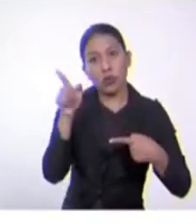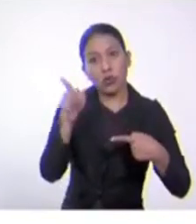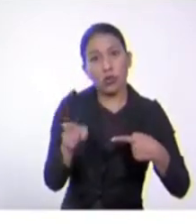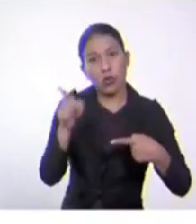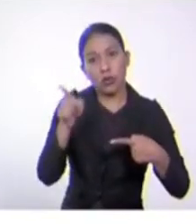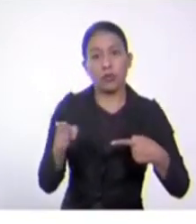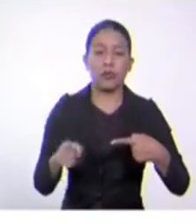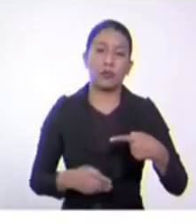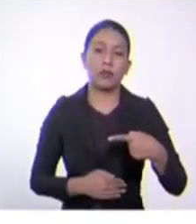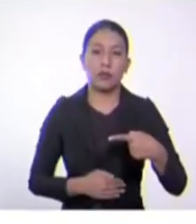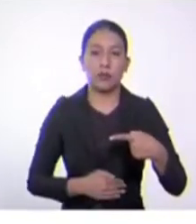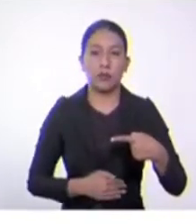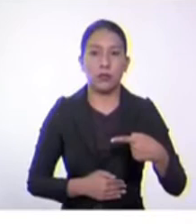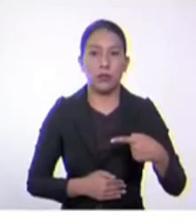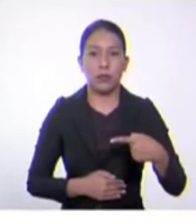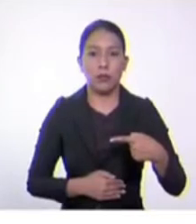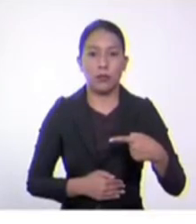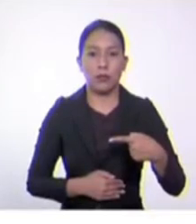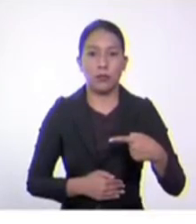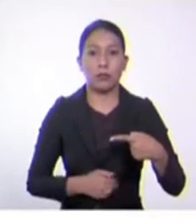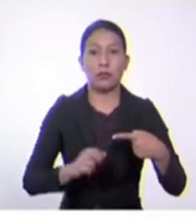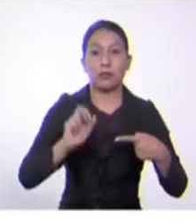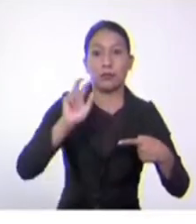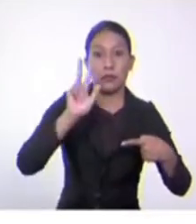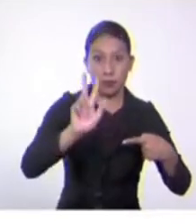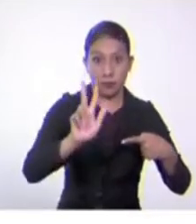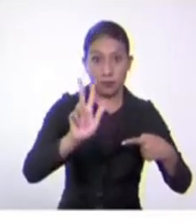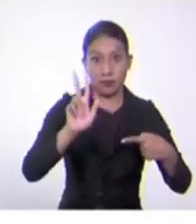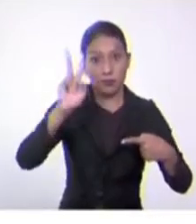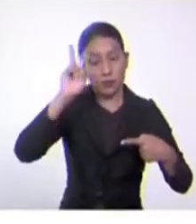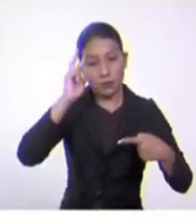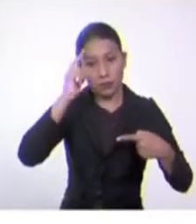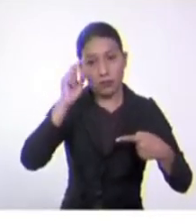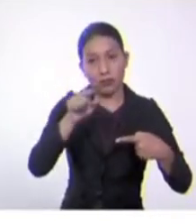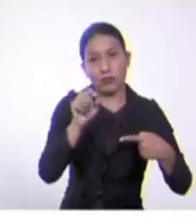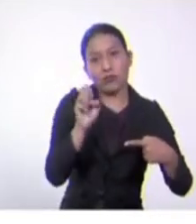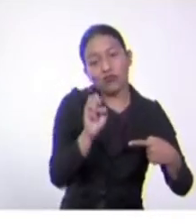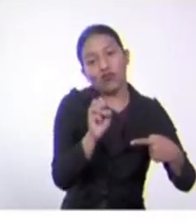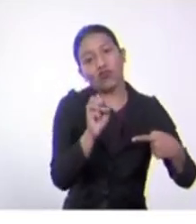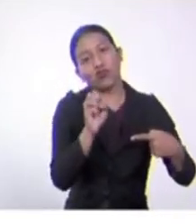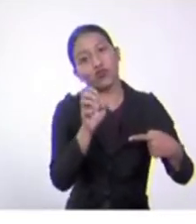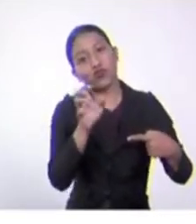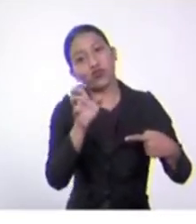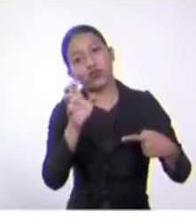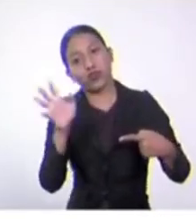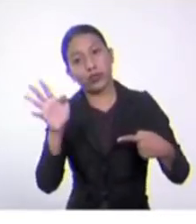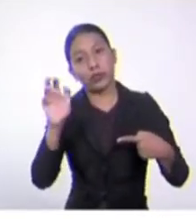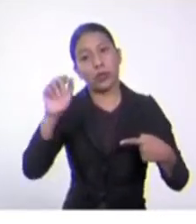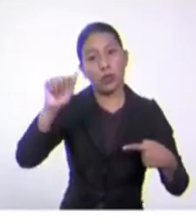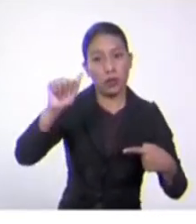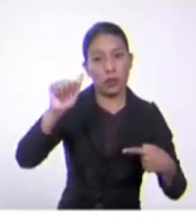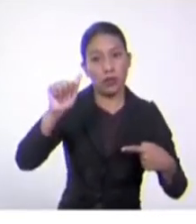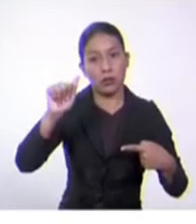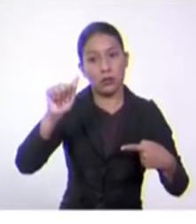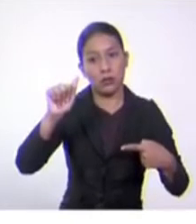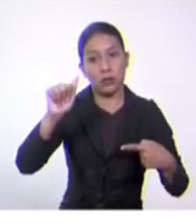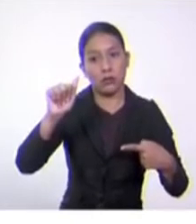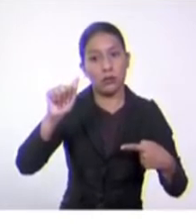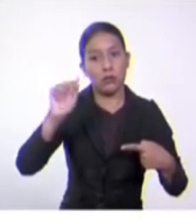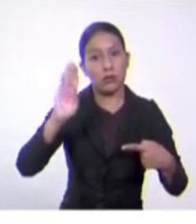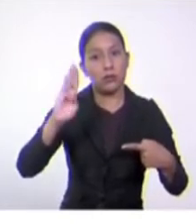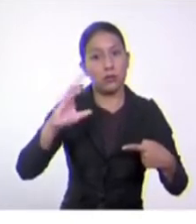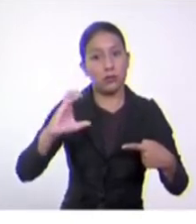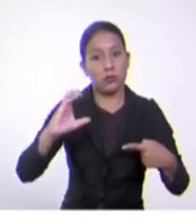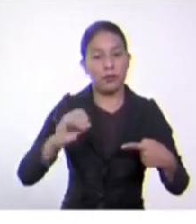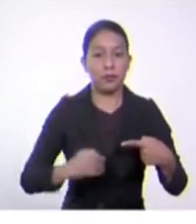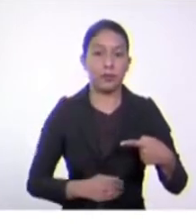común. El nodo 3 representa la divergencia entre el taxón A y los taxones B